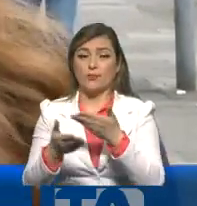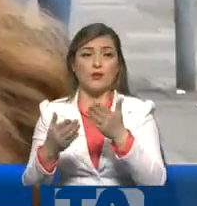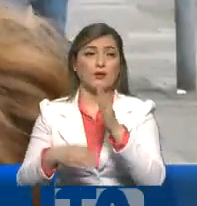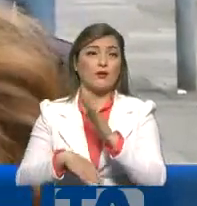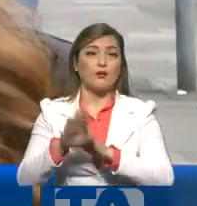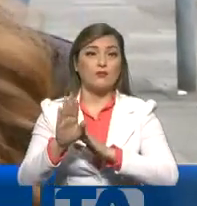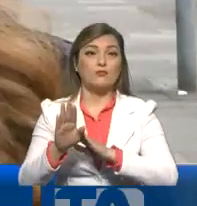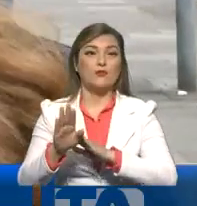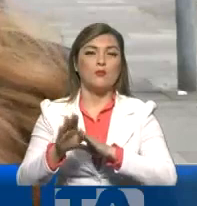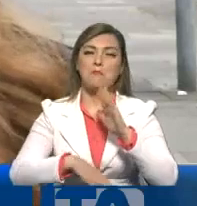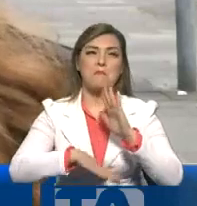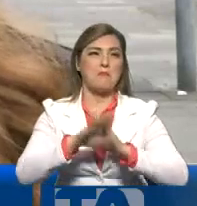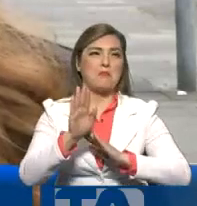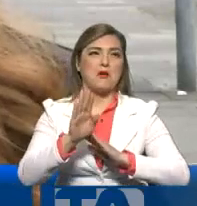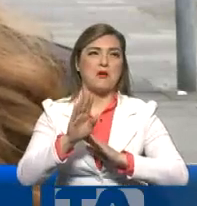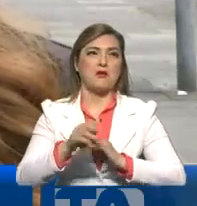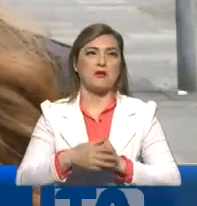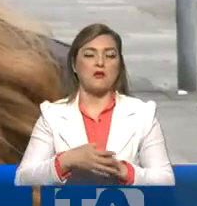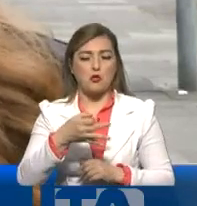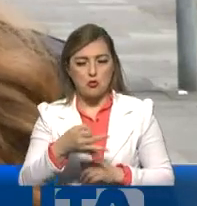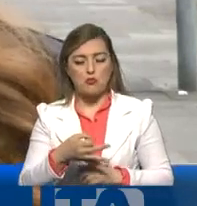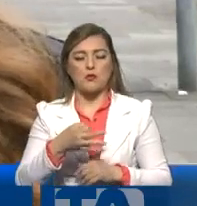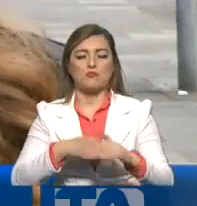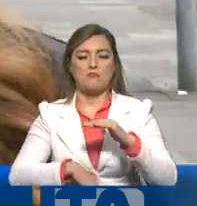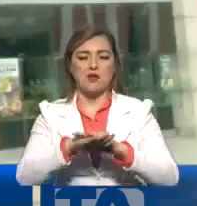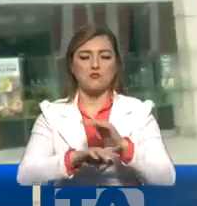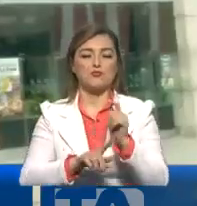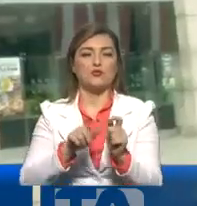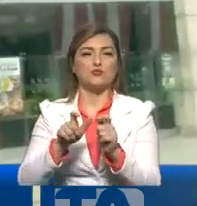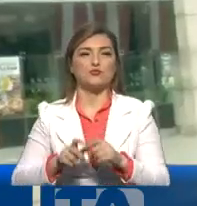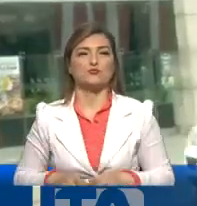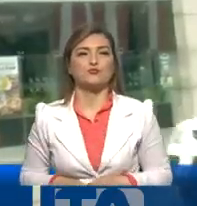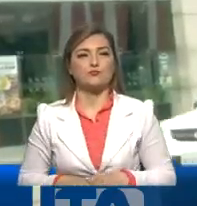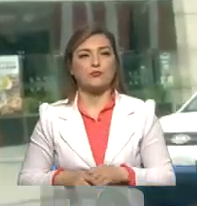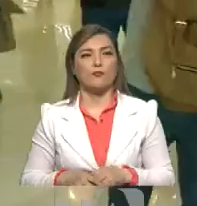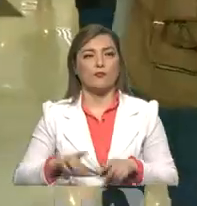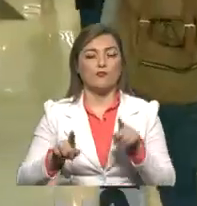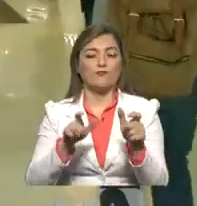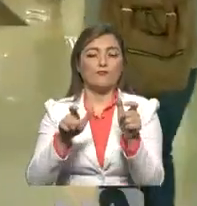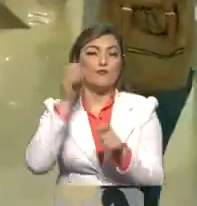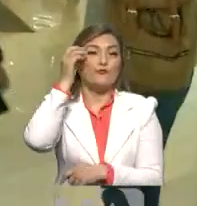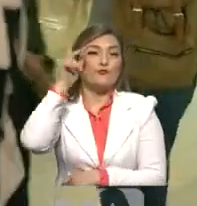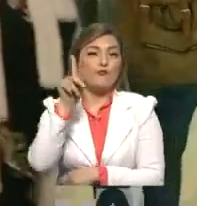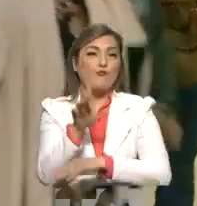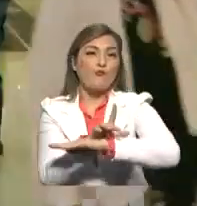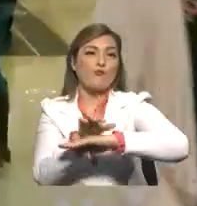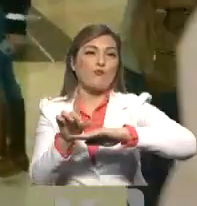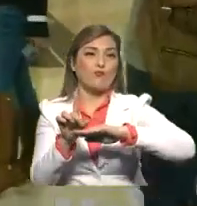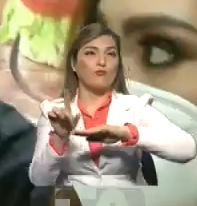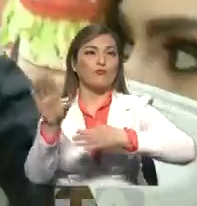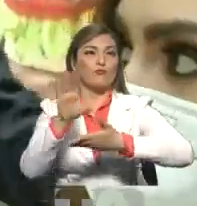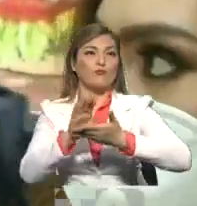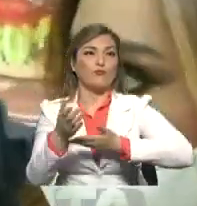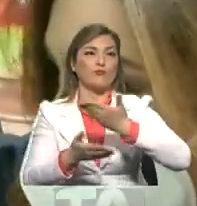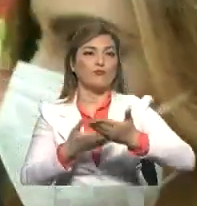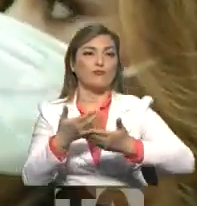por no decir todos, cumplen a cabalidad con el aforo permitido. Algunos ciudadanos opinan que los directivos de estos sitios